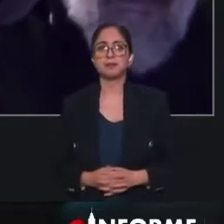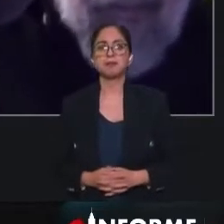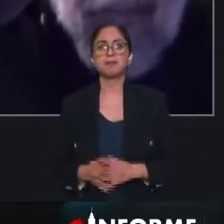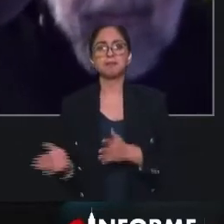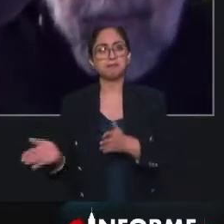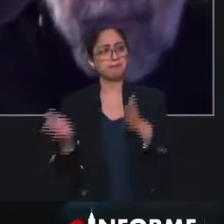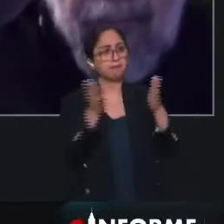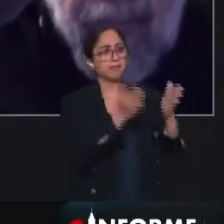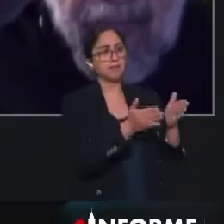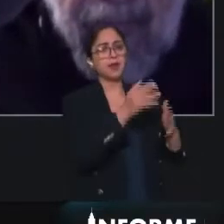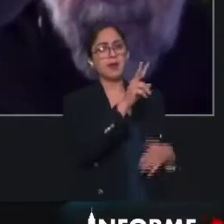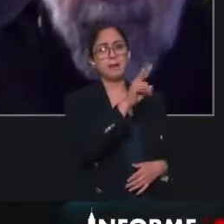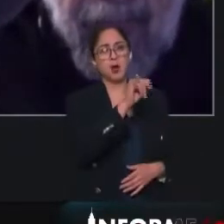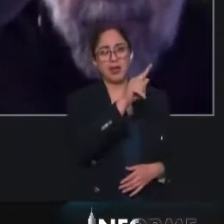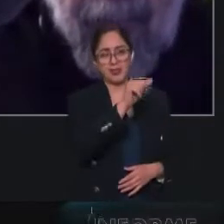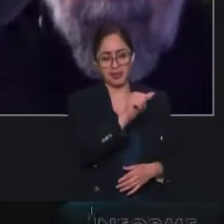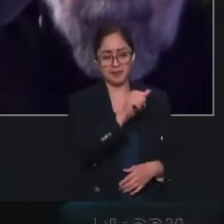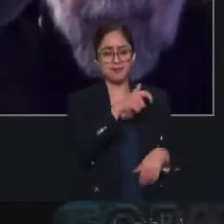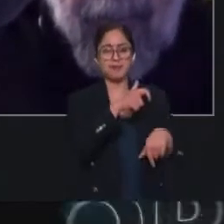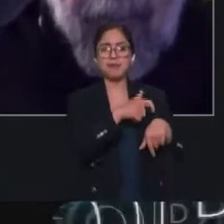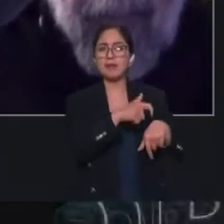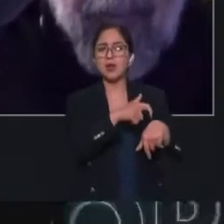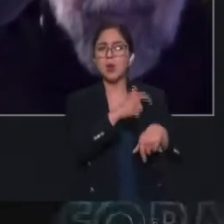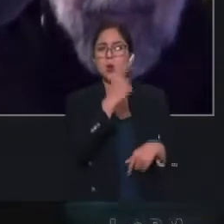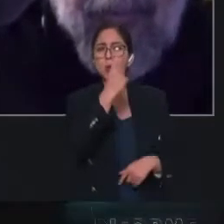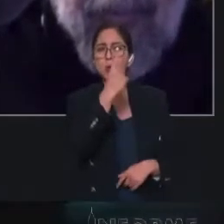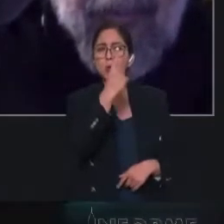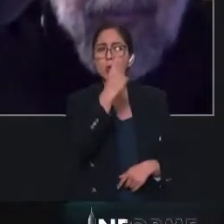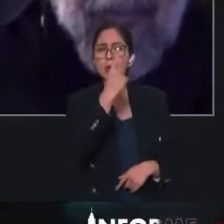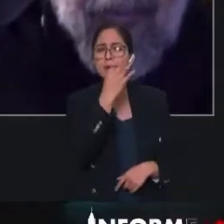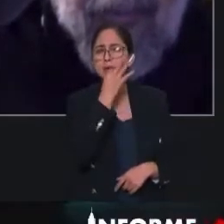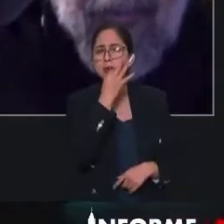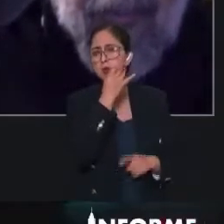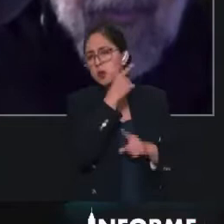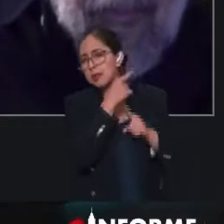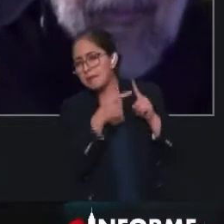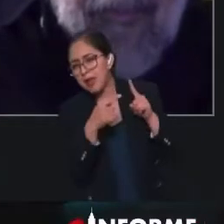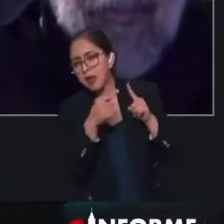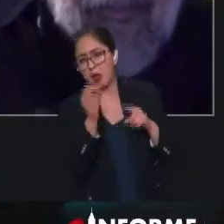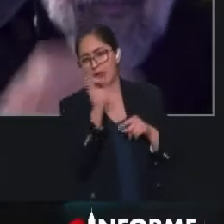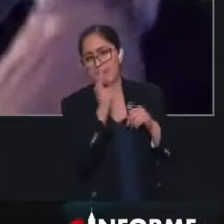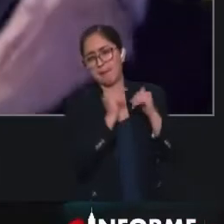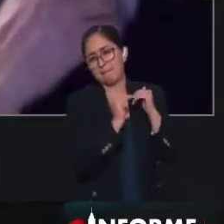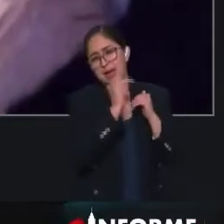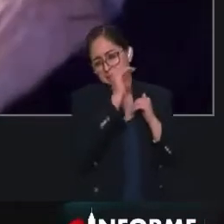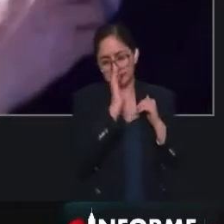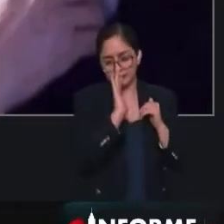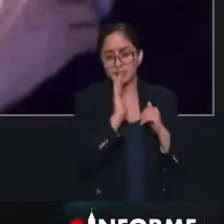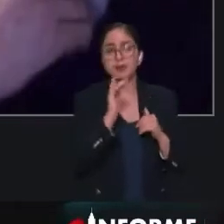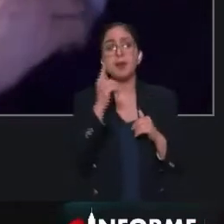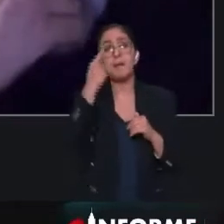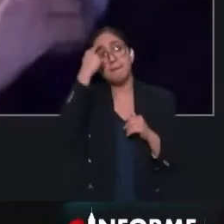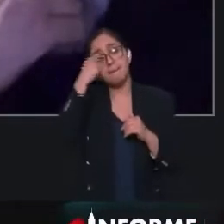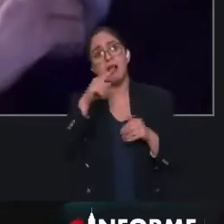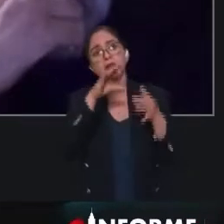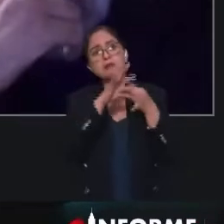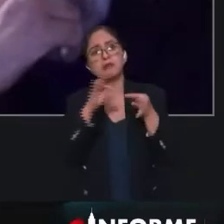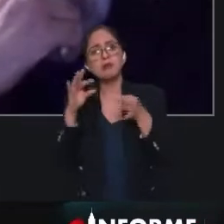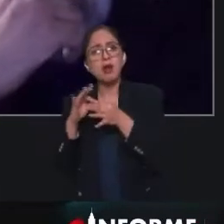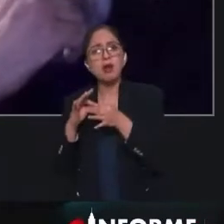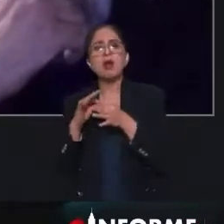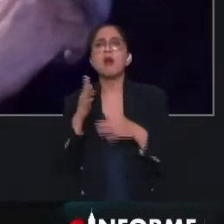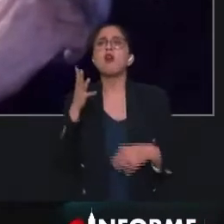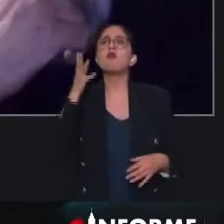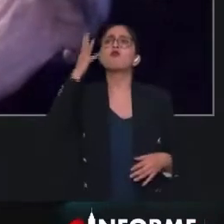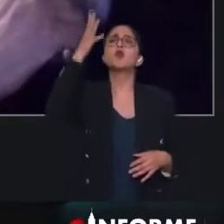Violeta, nos queda como 3 minutos, 1 minuto y medio cada uno, tal vez un poquito más, pero bueno, para concluir, ¿a dónde vamos, cómo